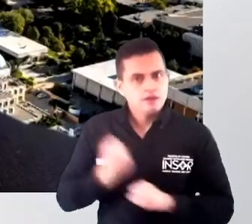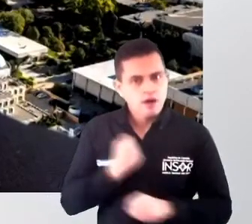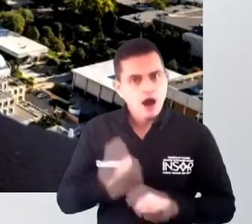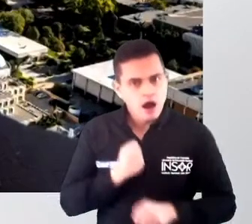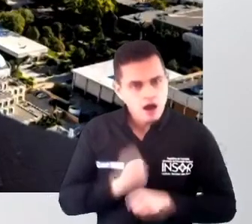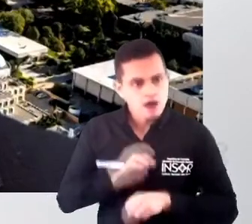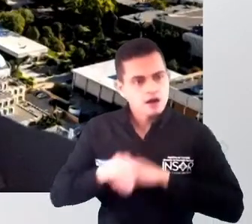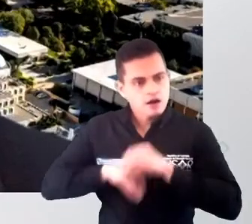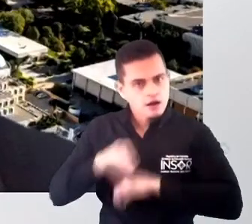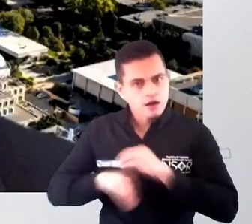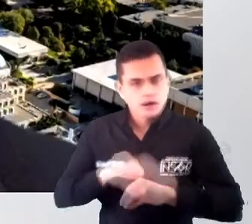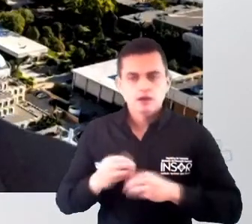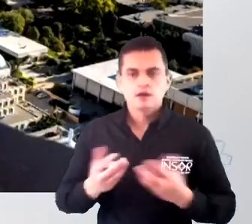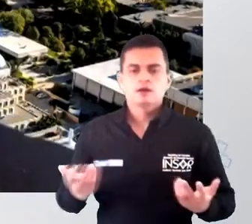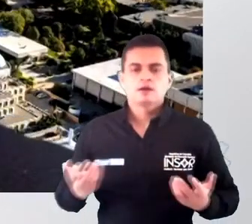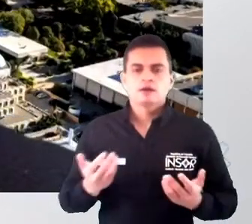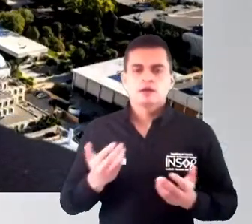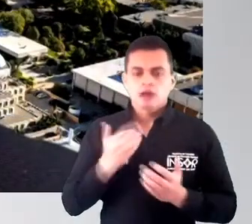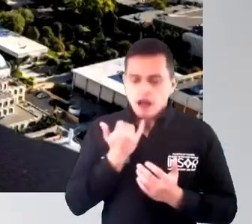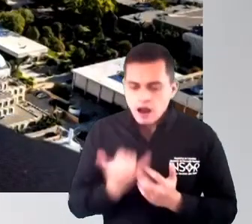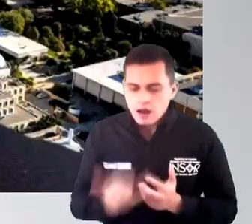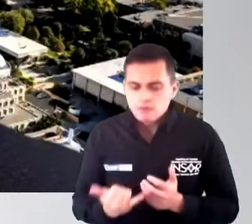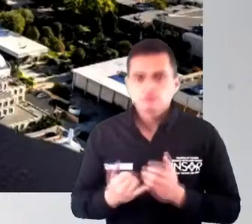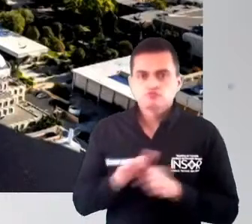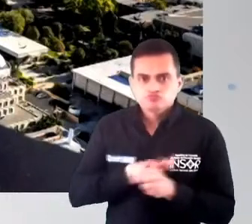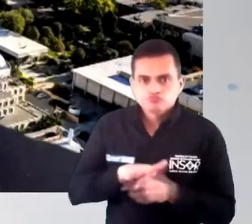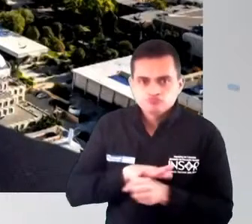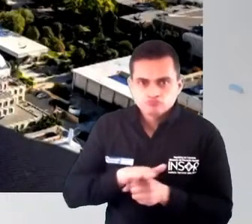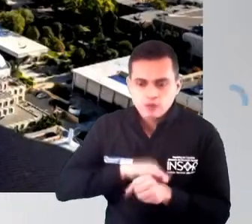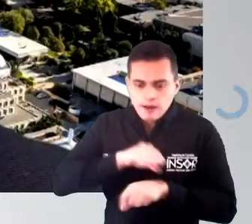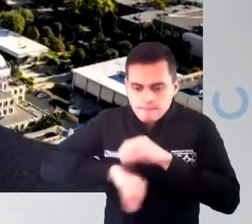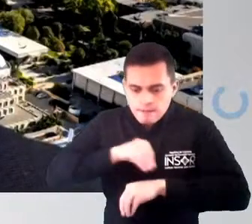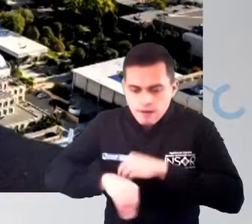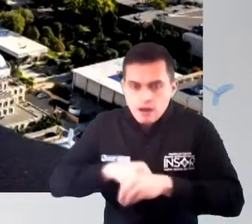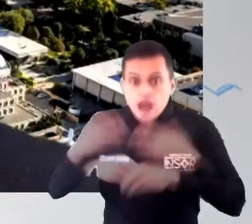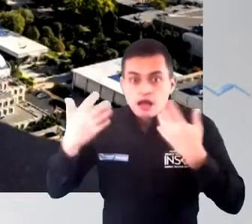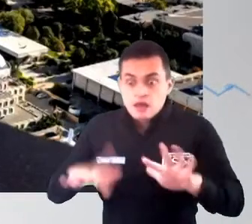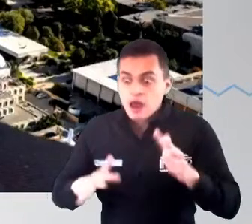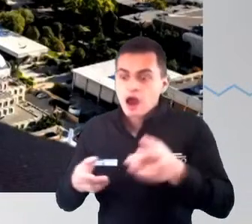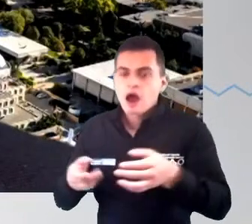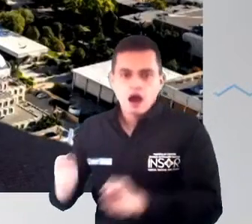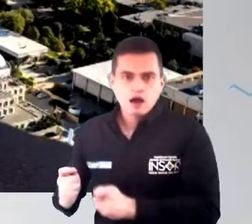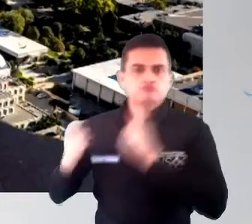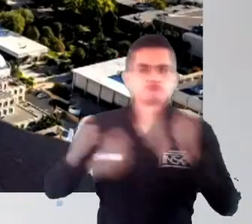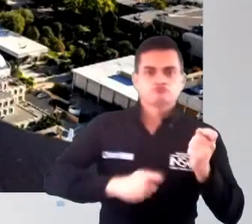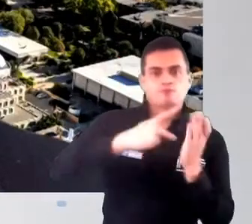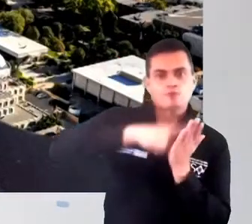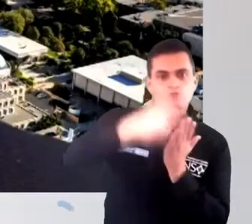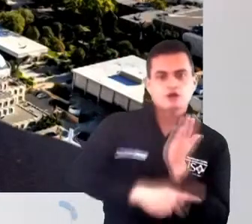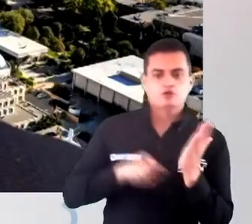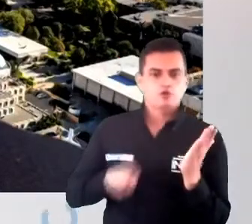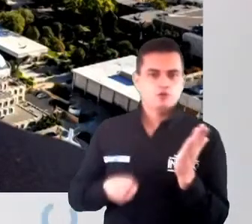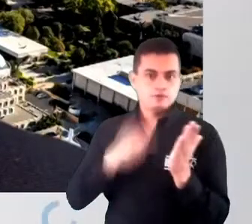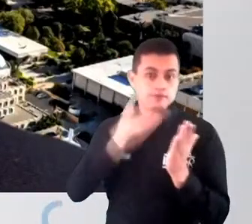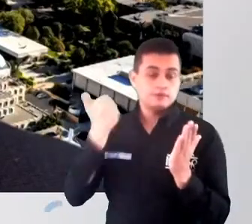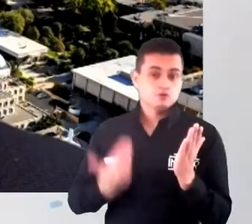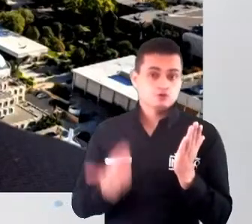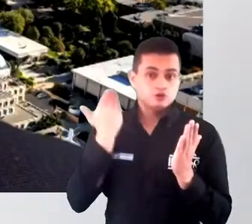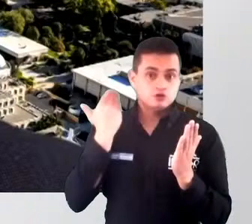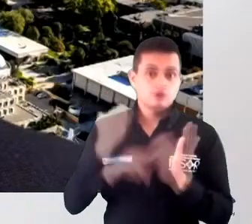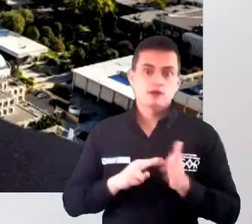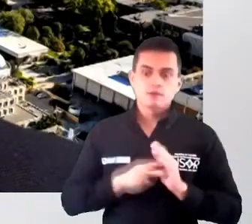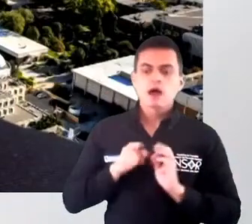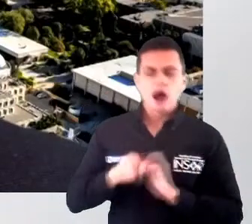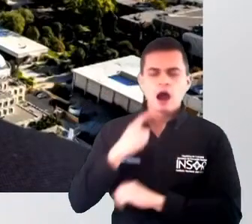problemas auténticos y después entregar estos proyectos o portafolios. Esta es una de